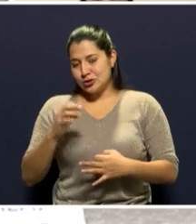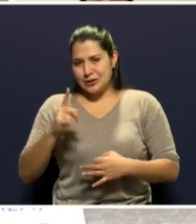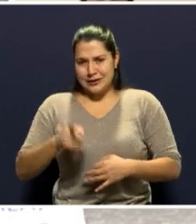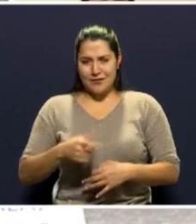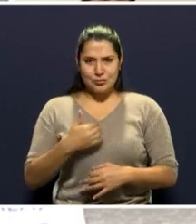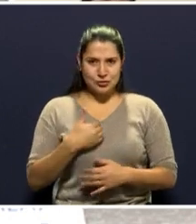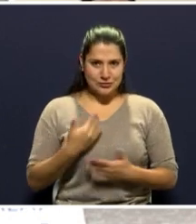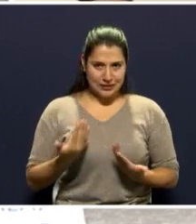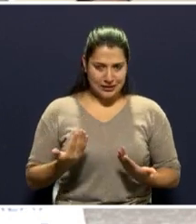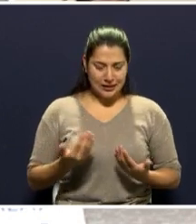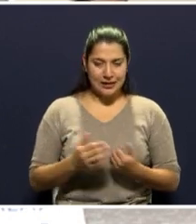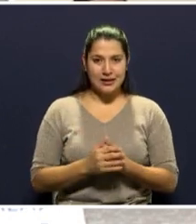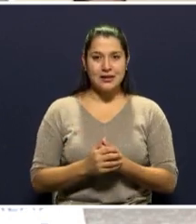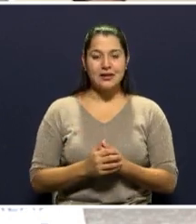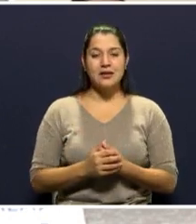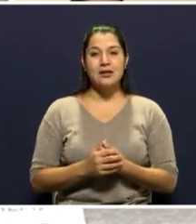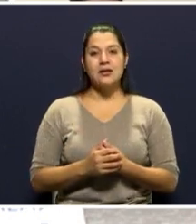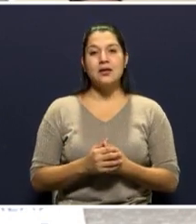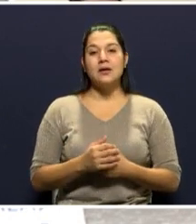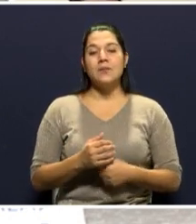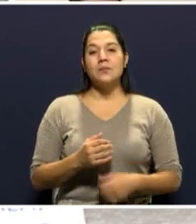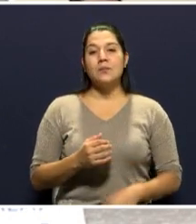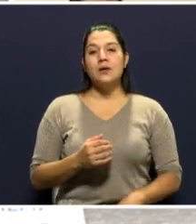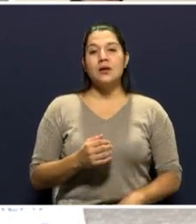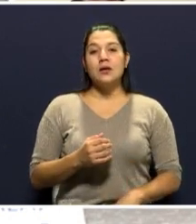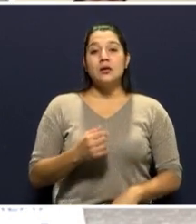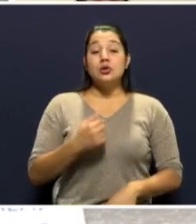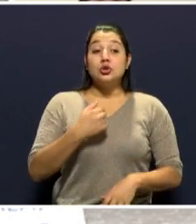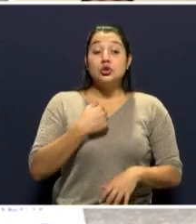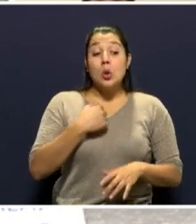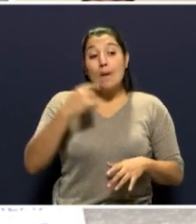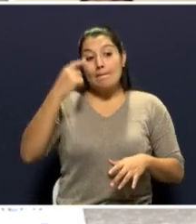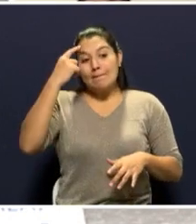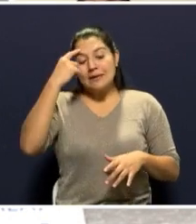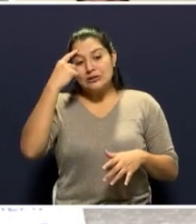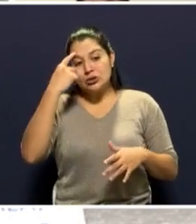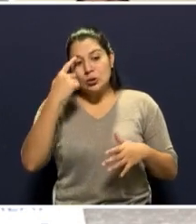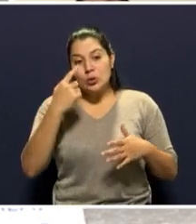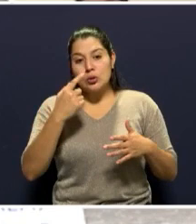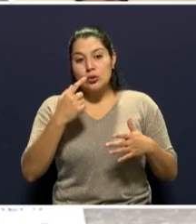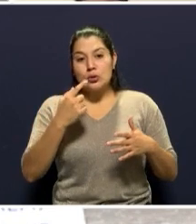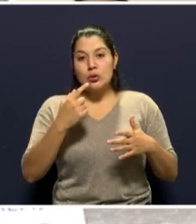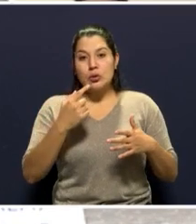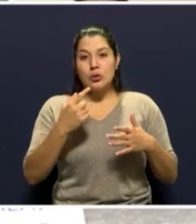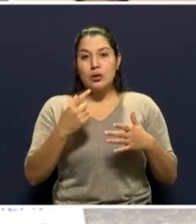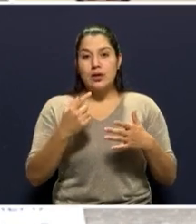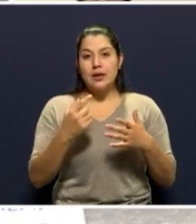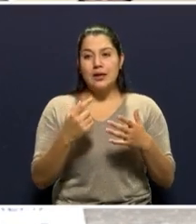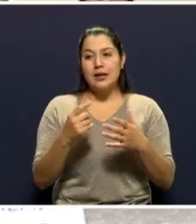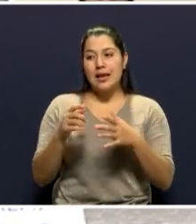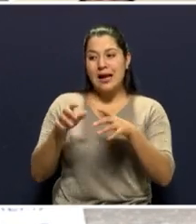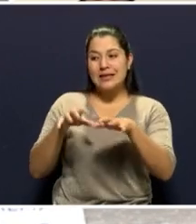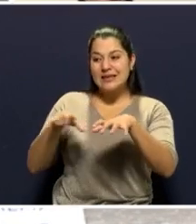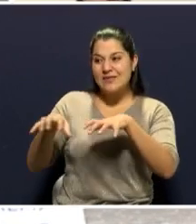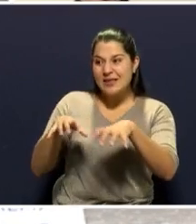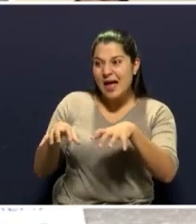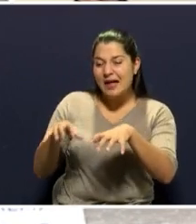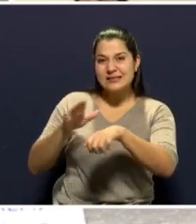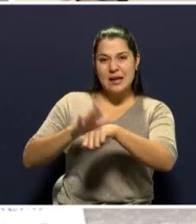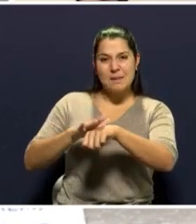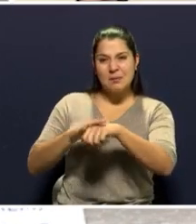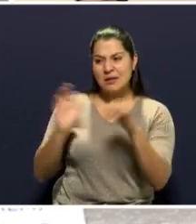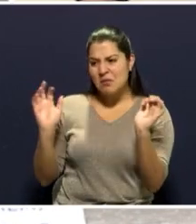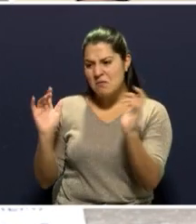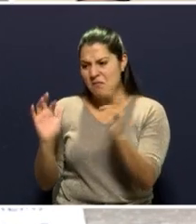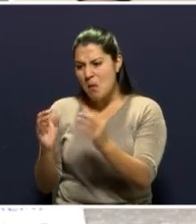pues obviamente iría de las de menor concentración, obviamente las últimas serían las de mayor concentración, pero yo no voy a indicar en